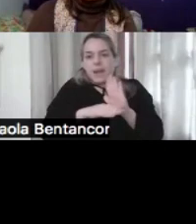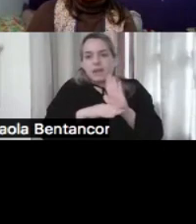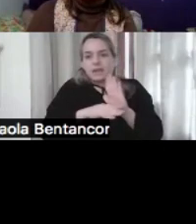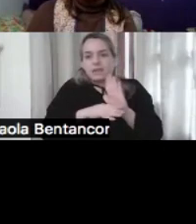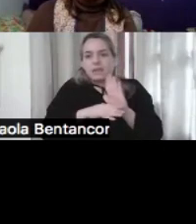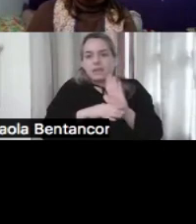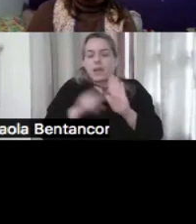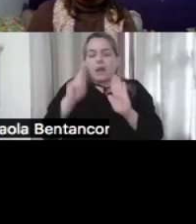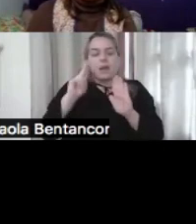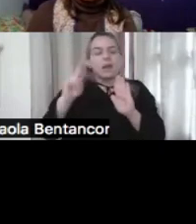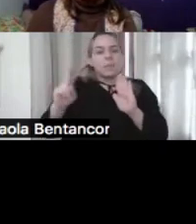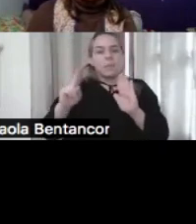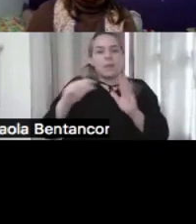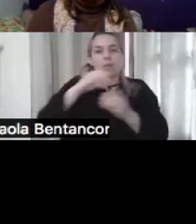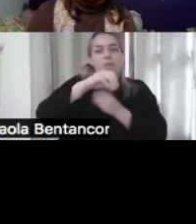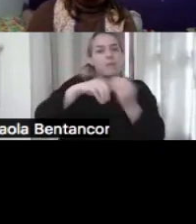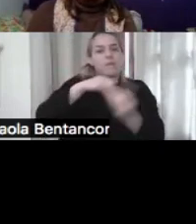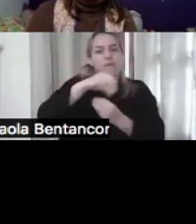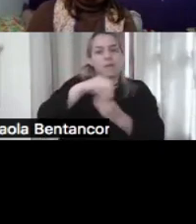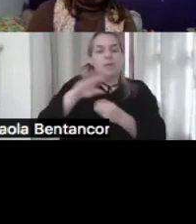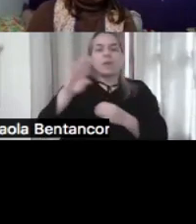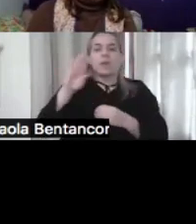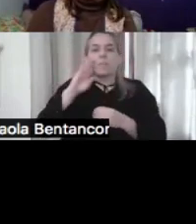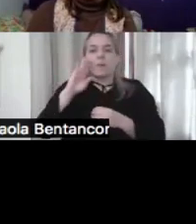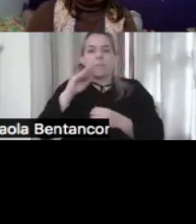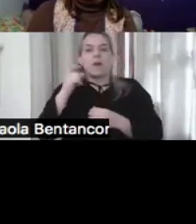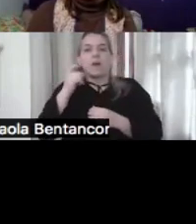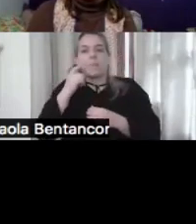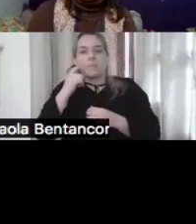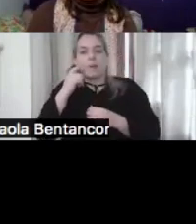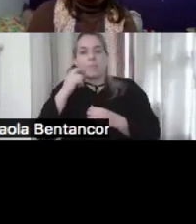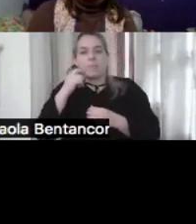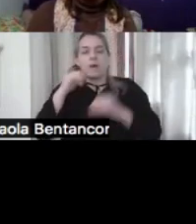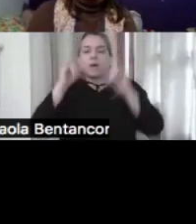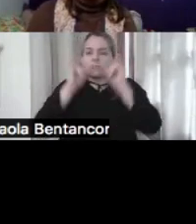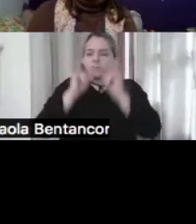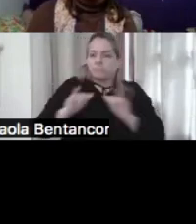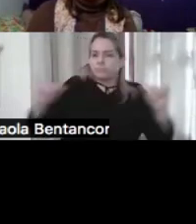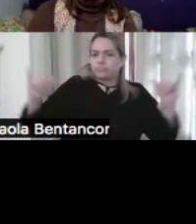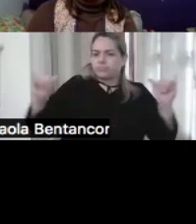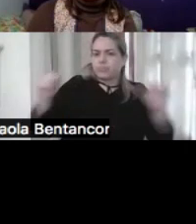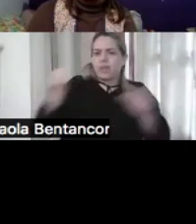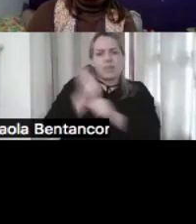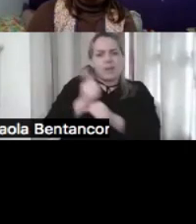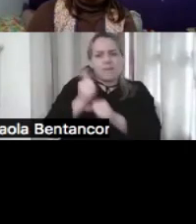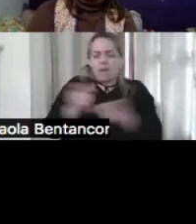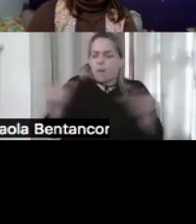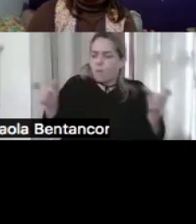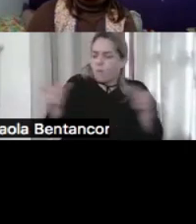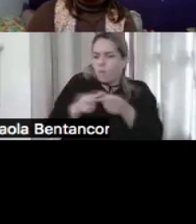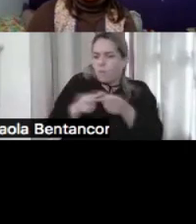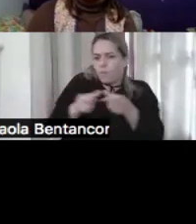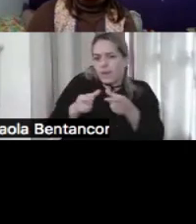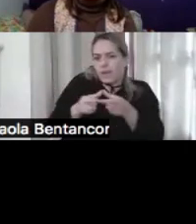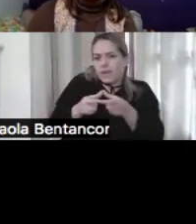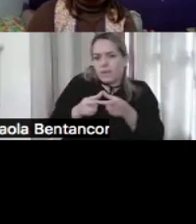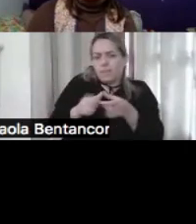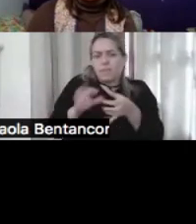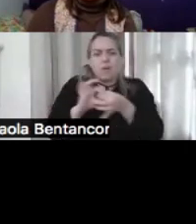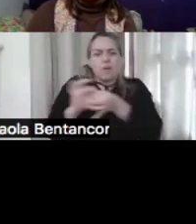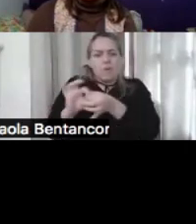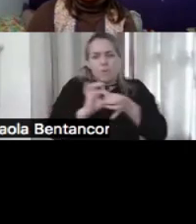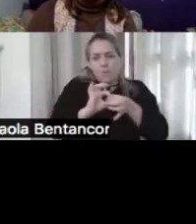y en sus familias, sigamos divulgando y sigamos trabajando en equipo interdisciplinariamente en pos de los derechos